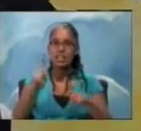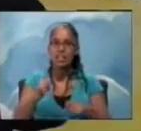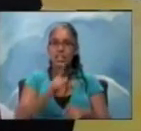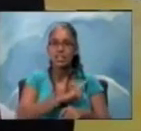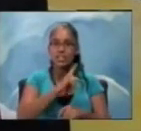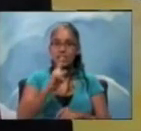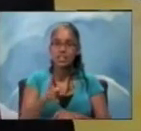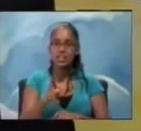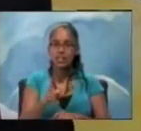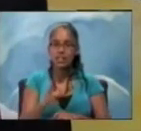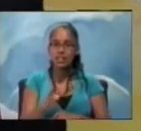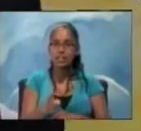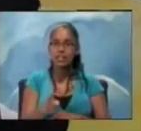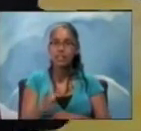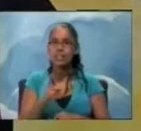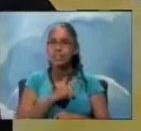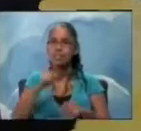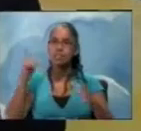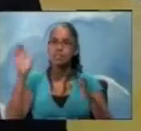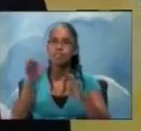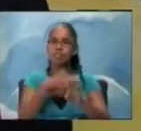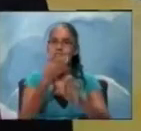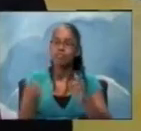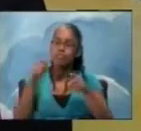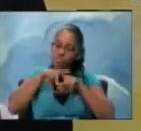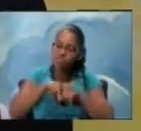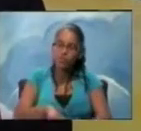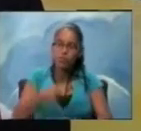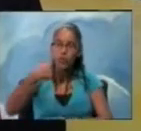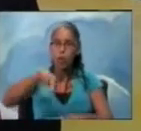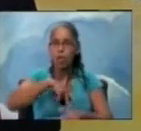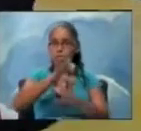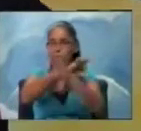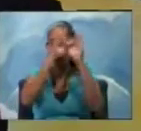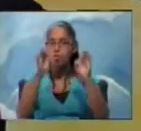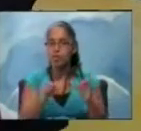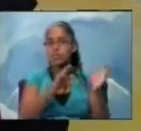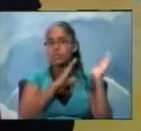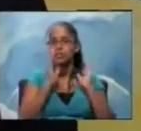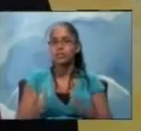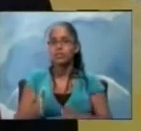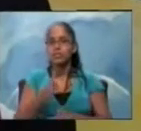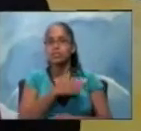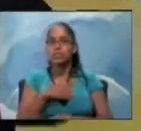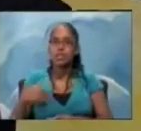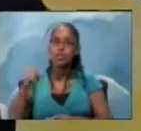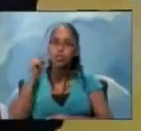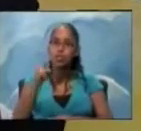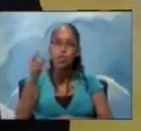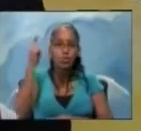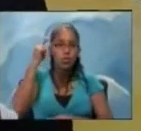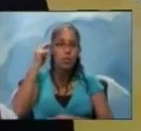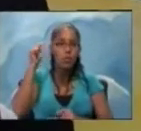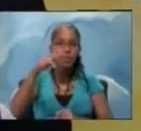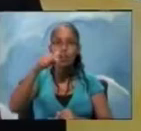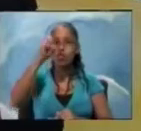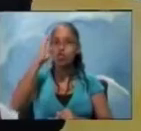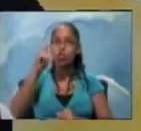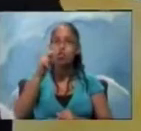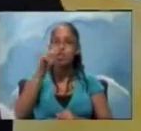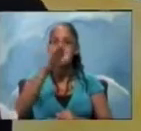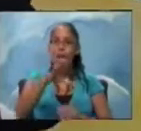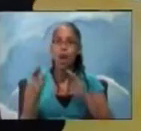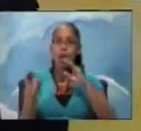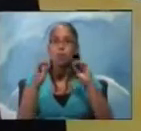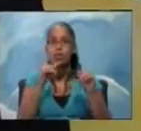de menoscabar, amilanar nuestra conducta cristiana. Quiero que usted sepa que hoy Dios le está hablando a usted. Usted no tiene por